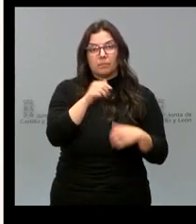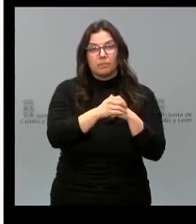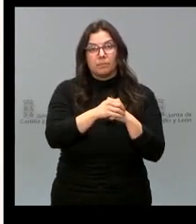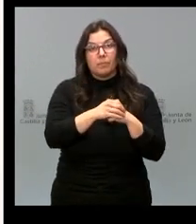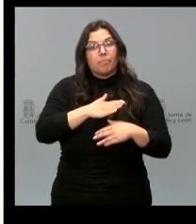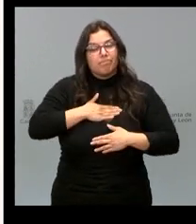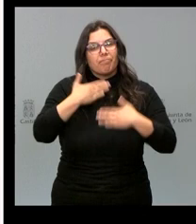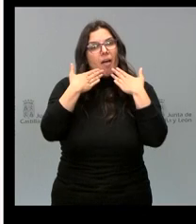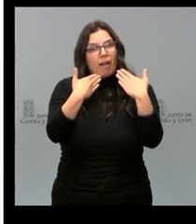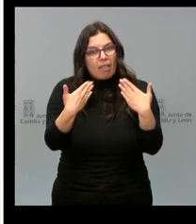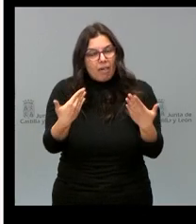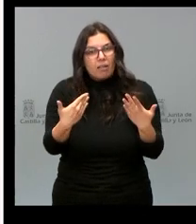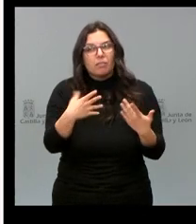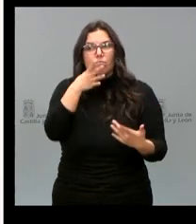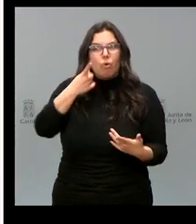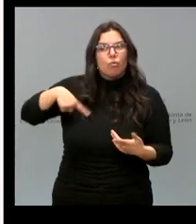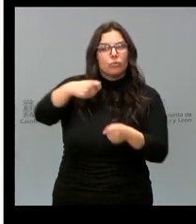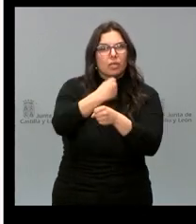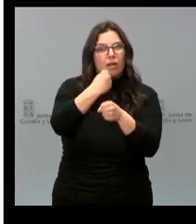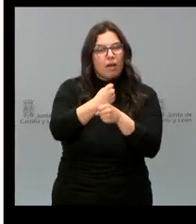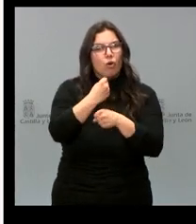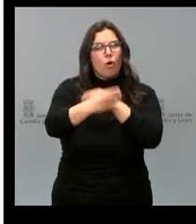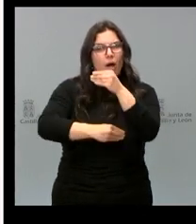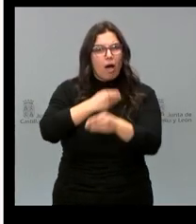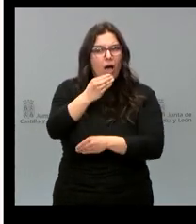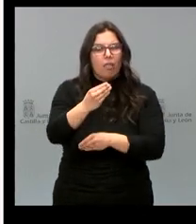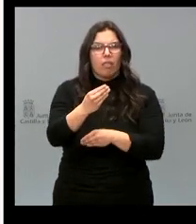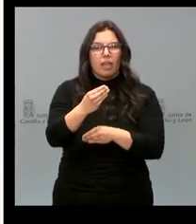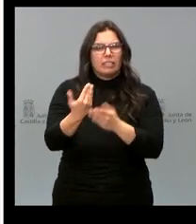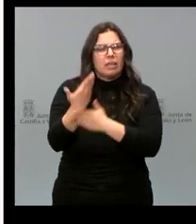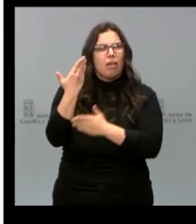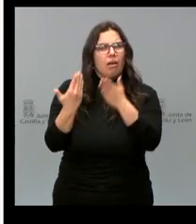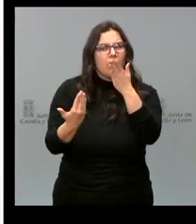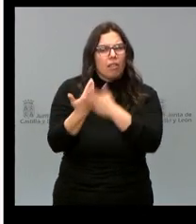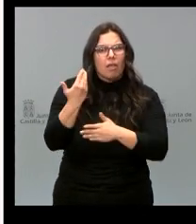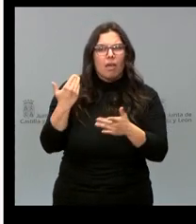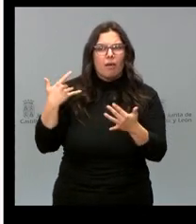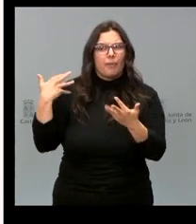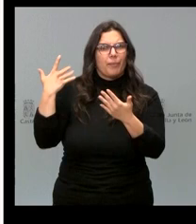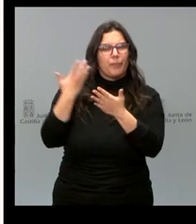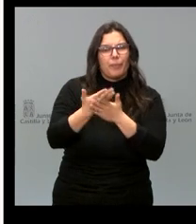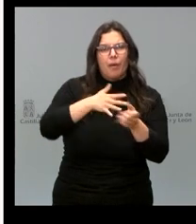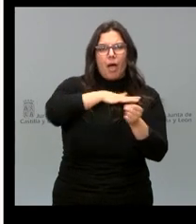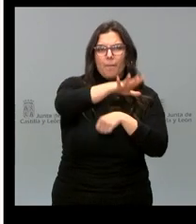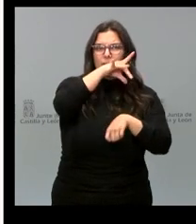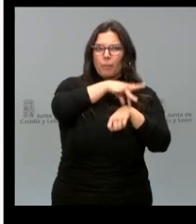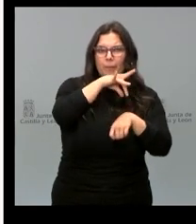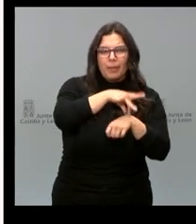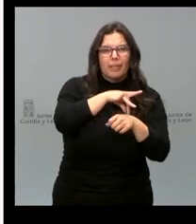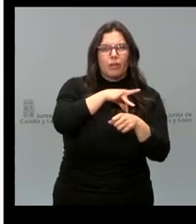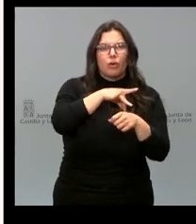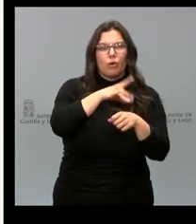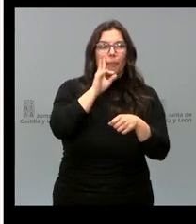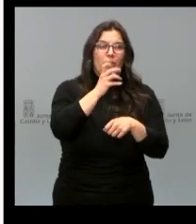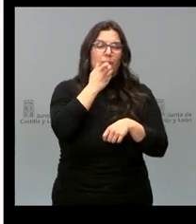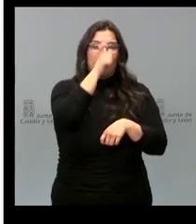mi agradecimiento por su trabajo, por la labor que de manera cotidiana, desde el ámbito médico, miro al